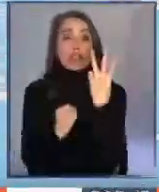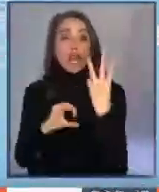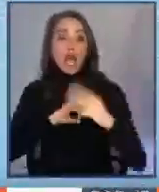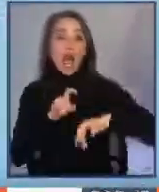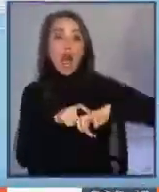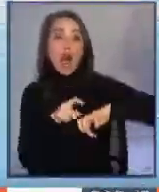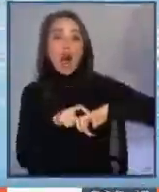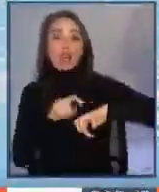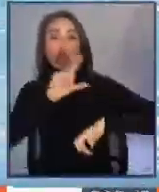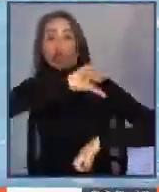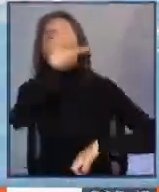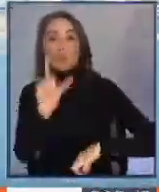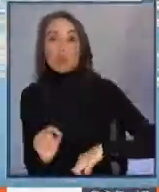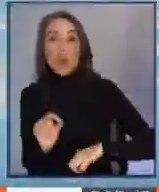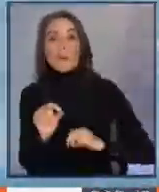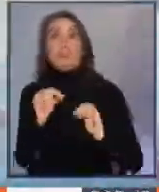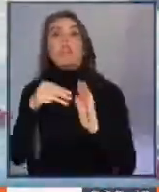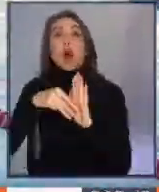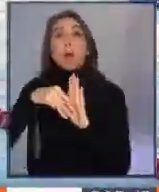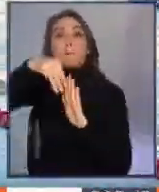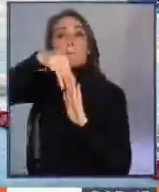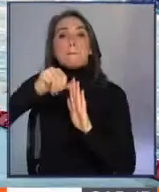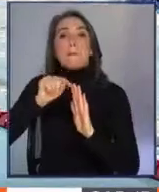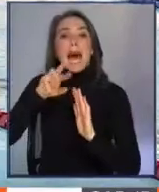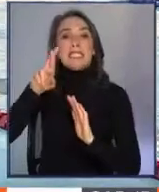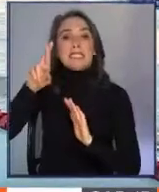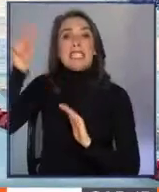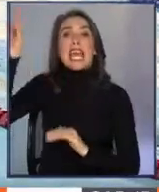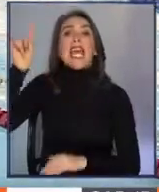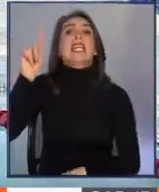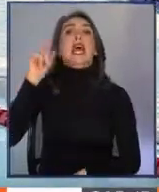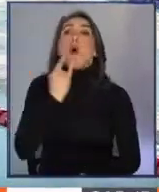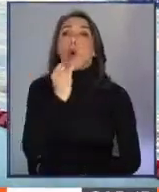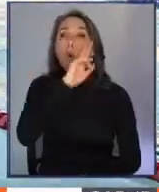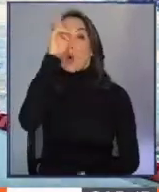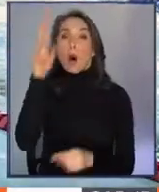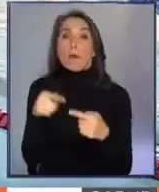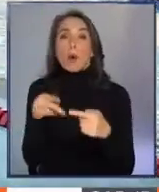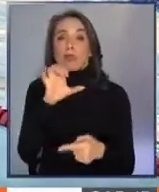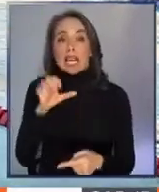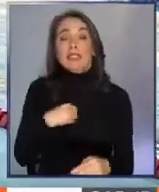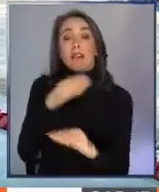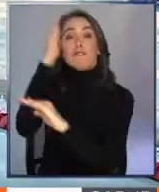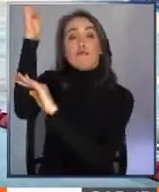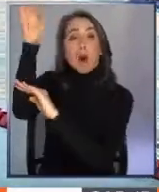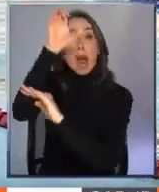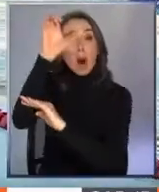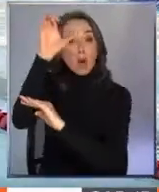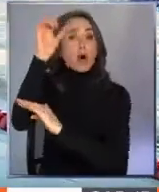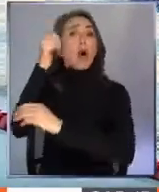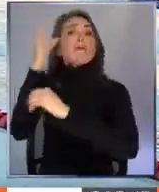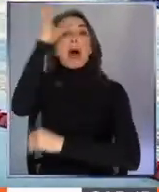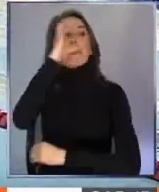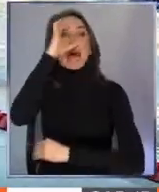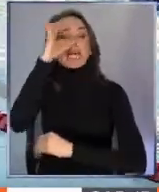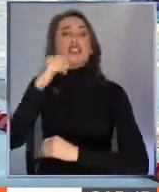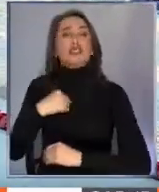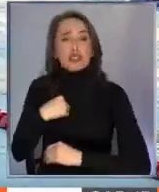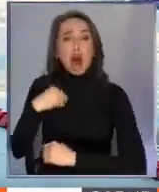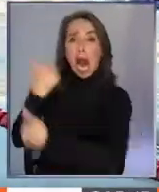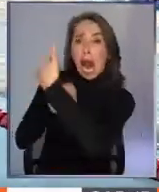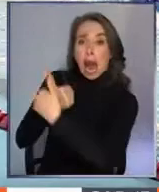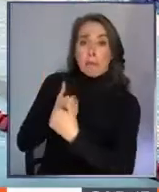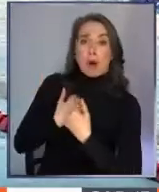en el Sudamericano Master de Punta del Este. Fui a pasear a Europa y nadé en unos campeonatos en Europa y me di cuenta que había